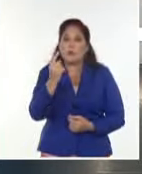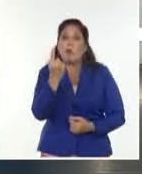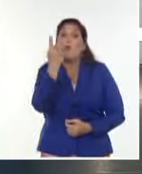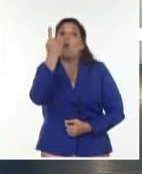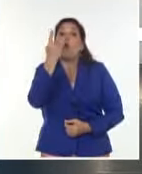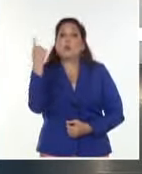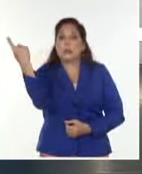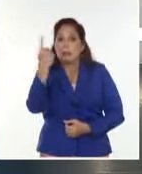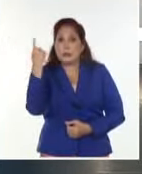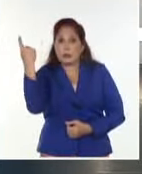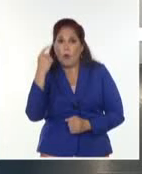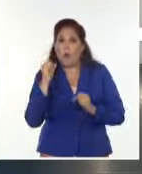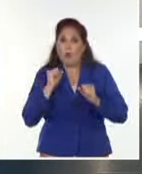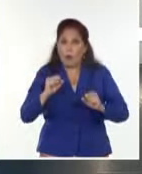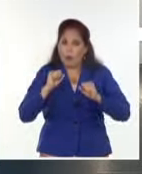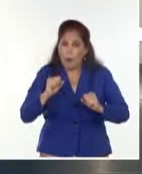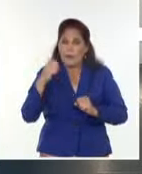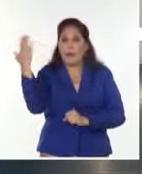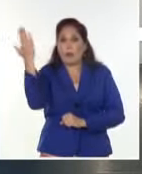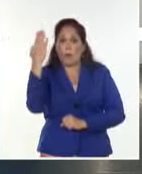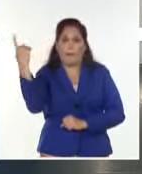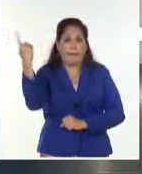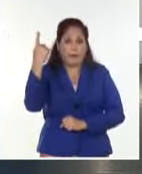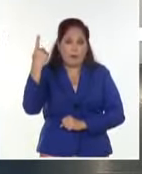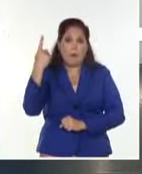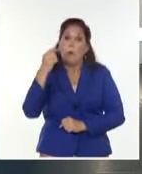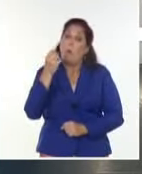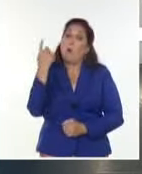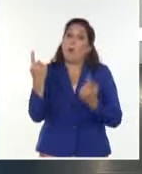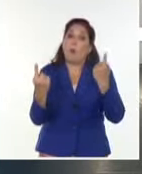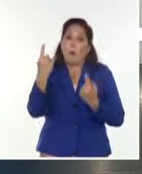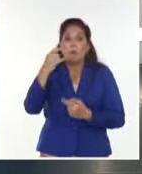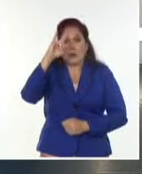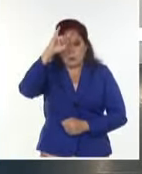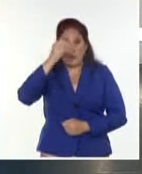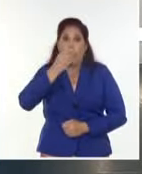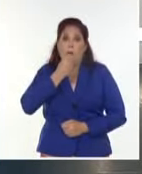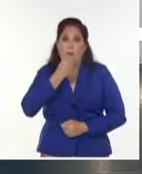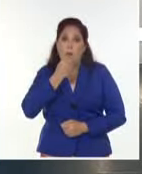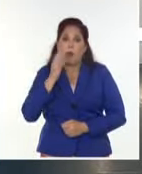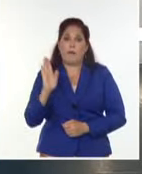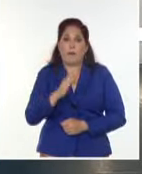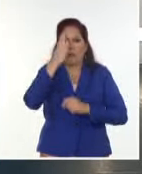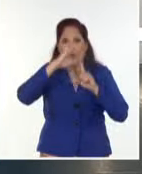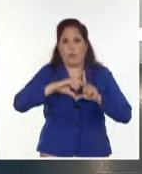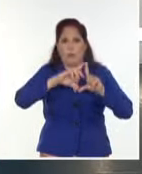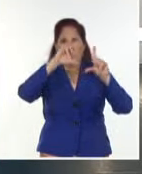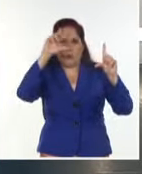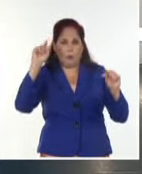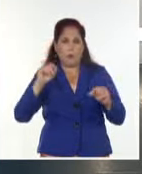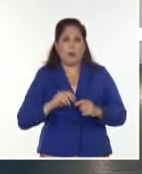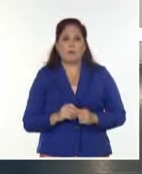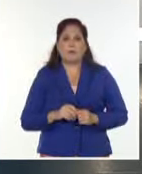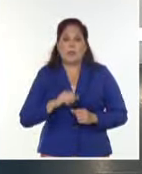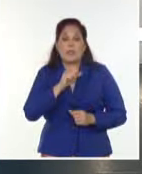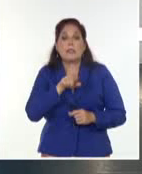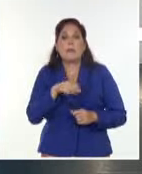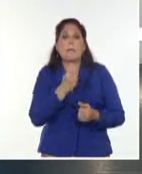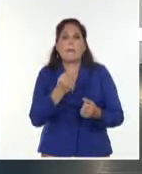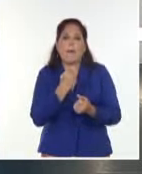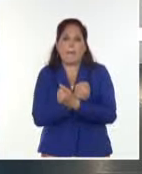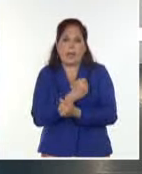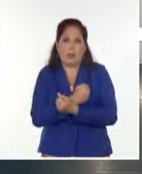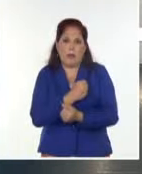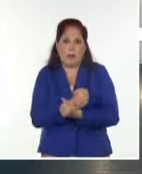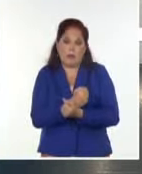un ciclón tropical, ya sea tormenta tropical o huracán, afecte al archipiélago cubano. Esto es un peligro potencial. Y de